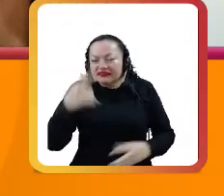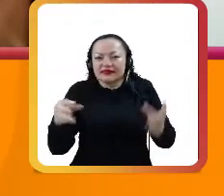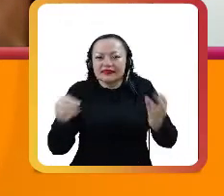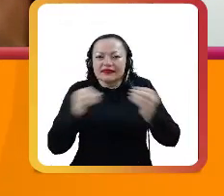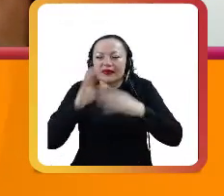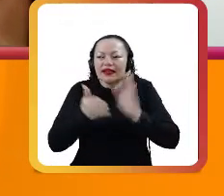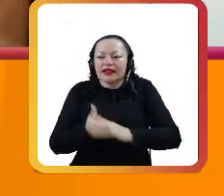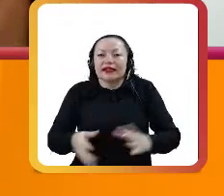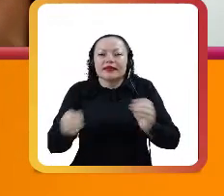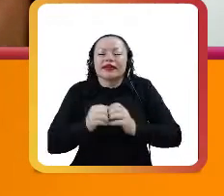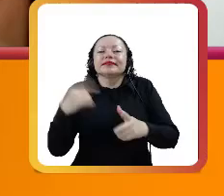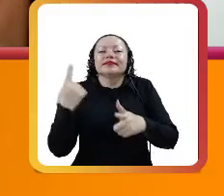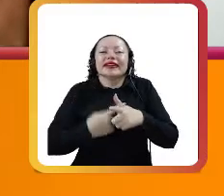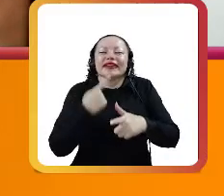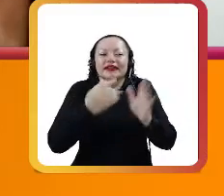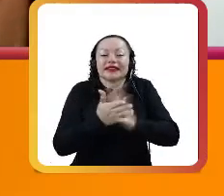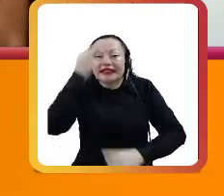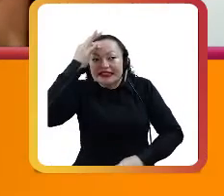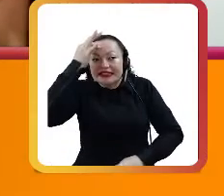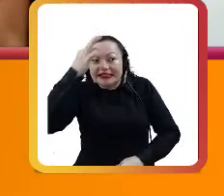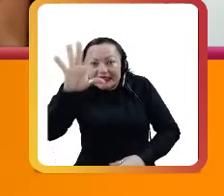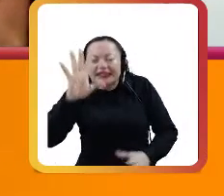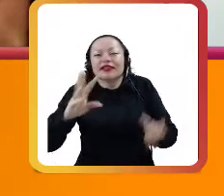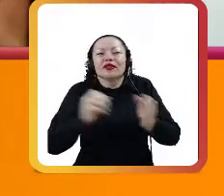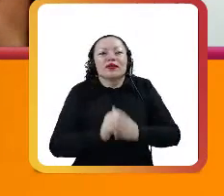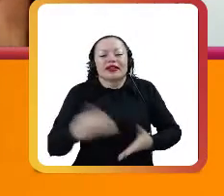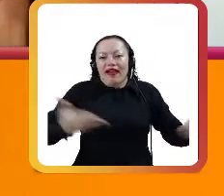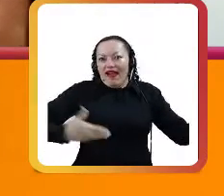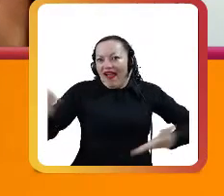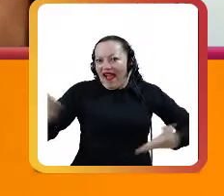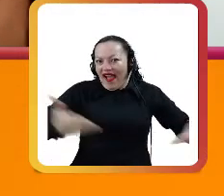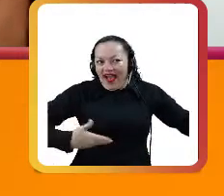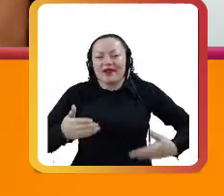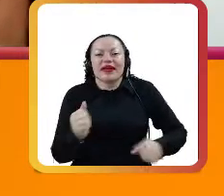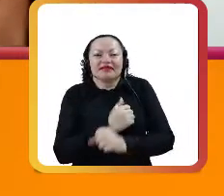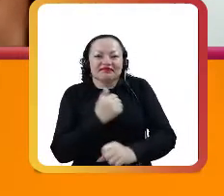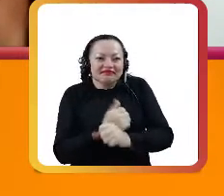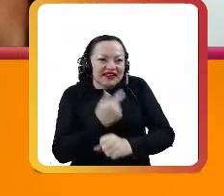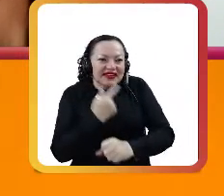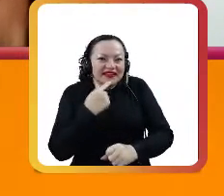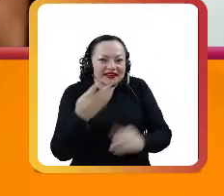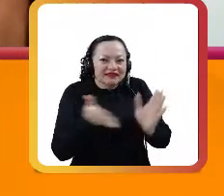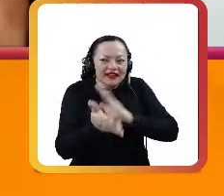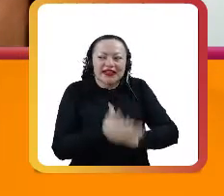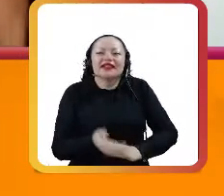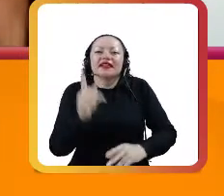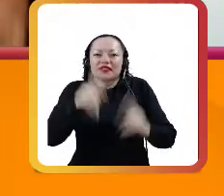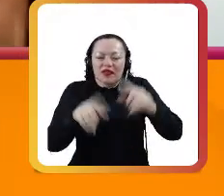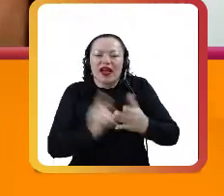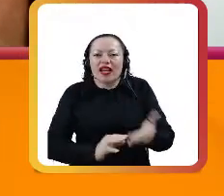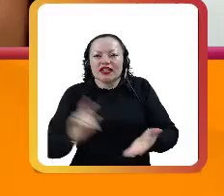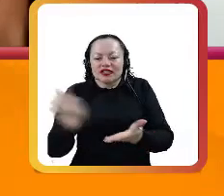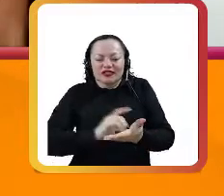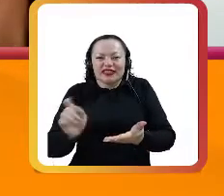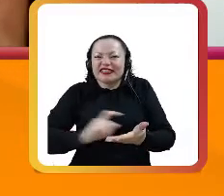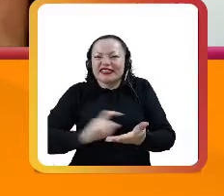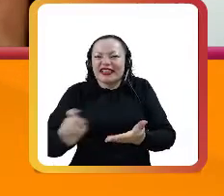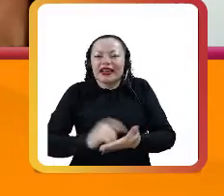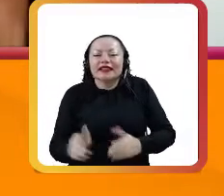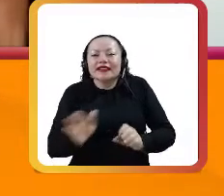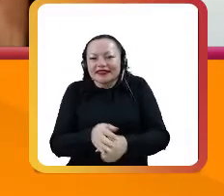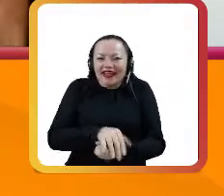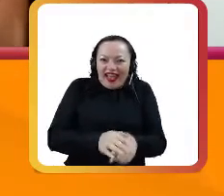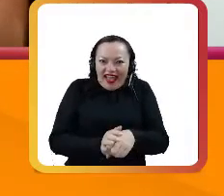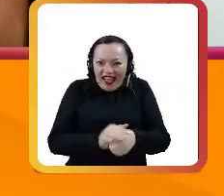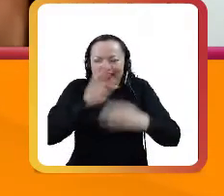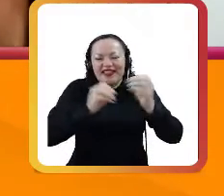elimina. Entonces, de pronto para los amigos tenderos, sé que algunos le aplican alguito de alcohol a los billetes. Sé que de